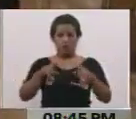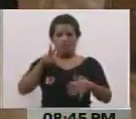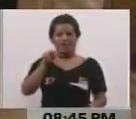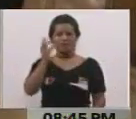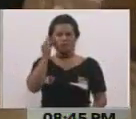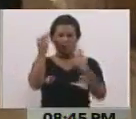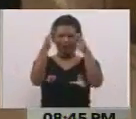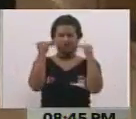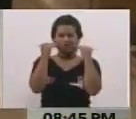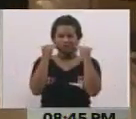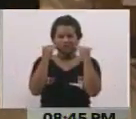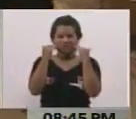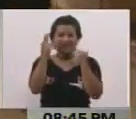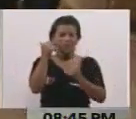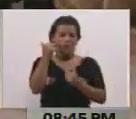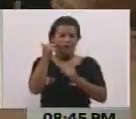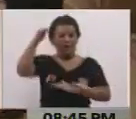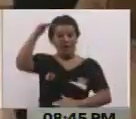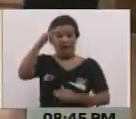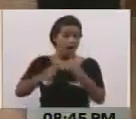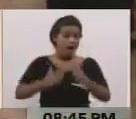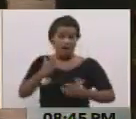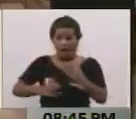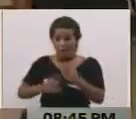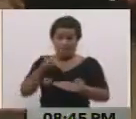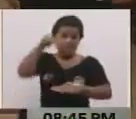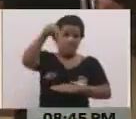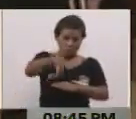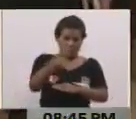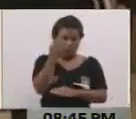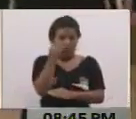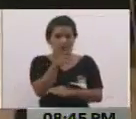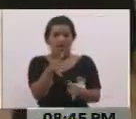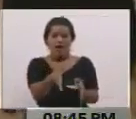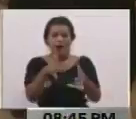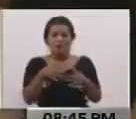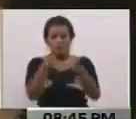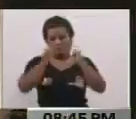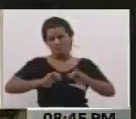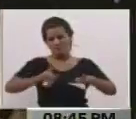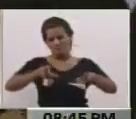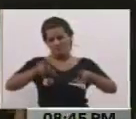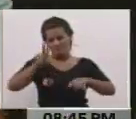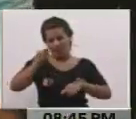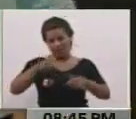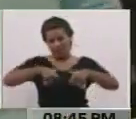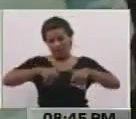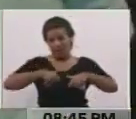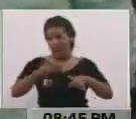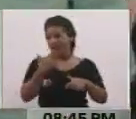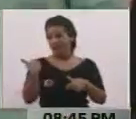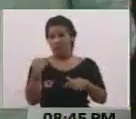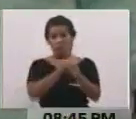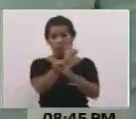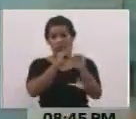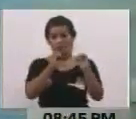Yulimar Rojas, quien obtuvo la medalla de plata en estos importantes juegos que se celebraron en